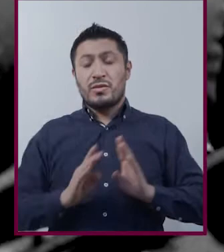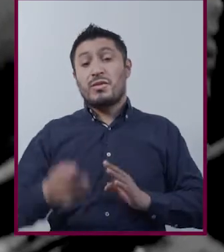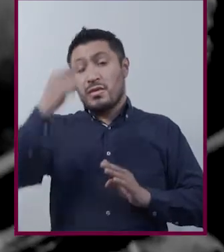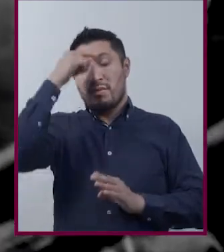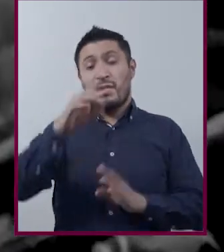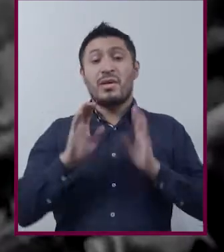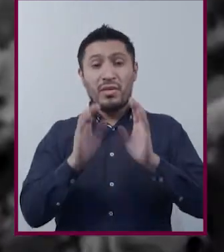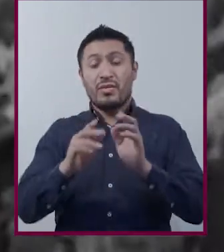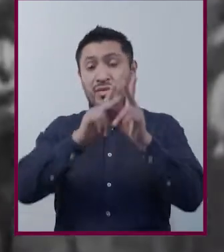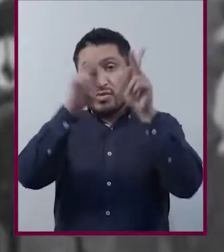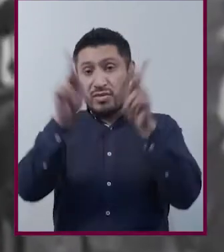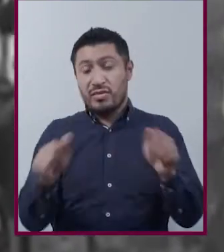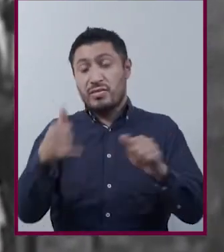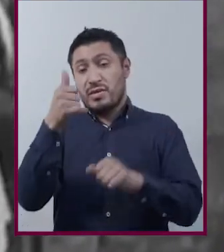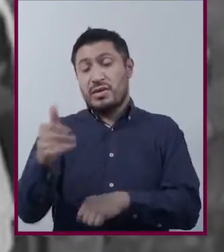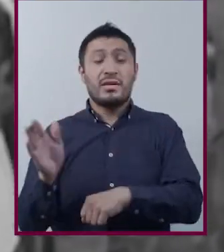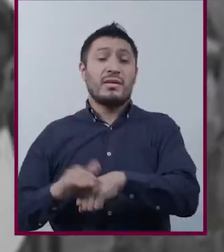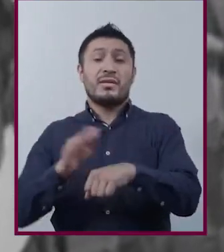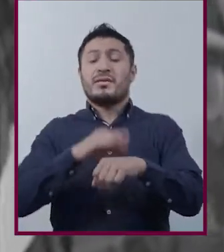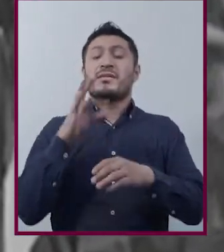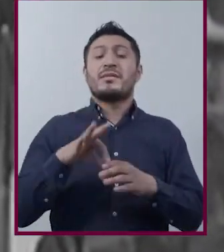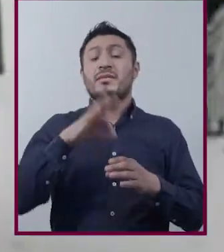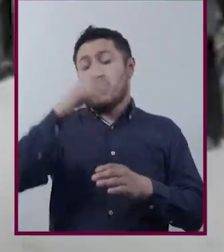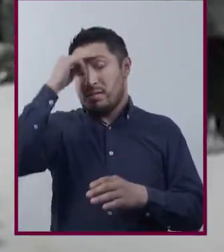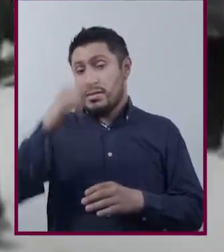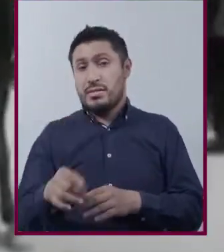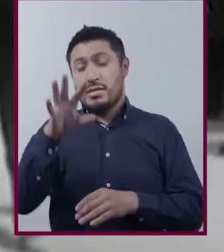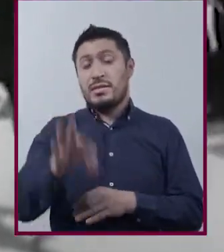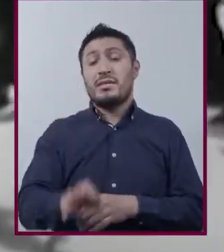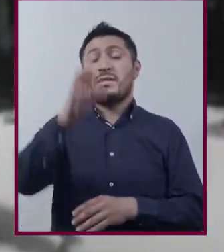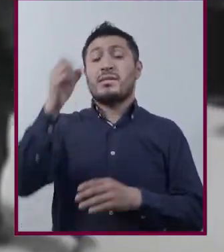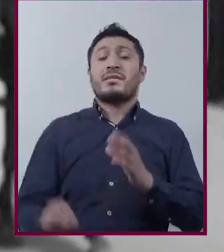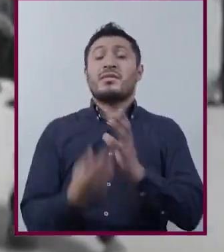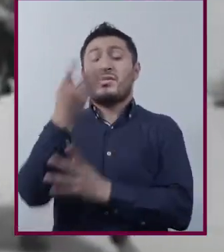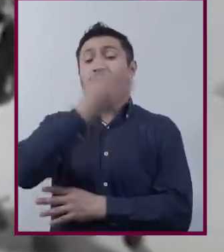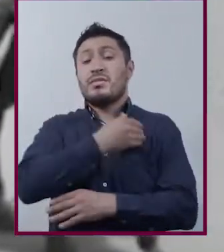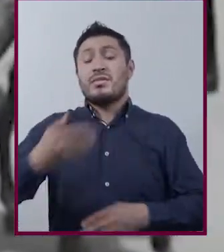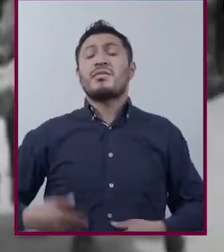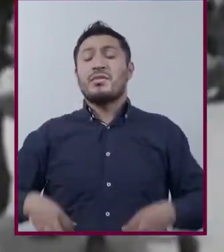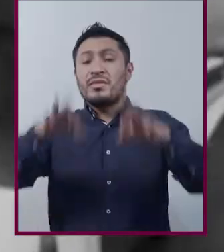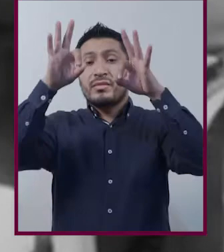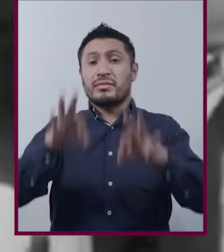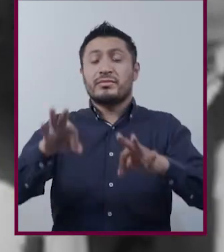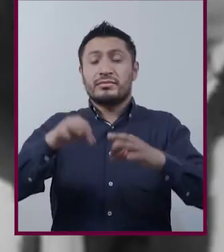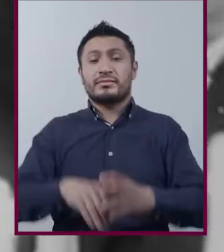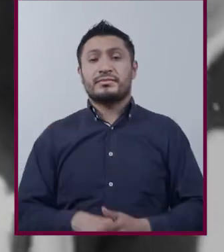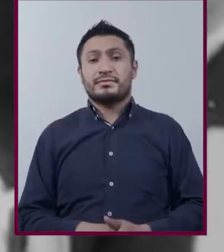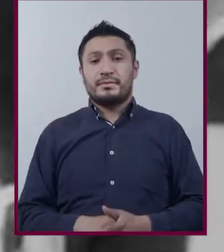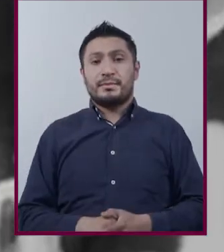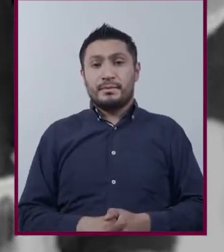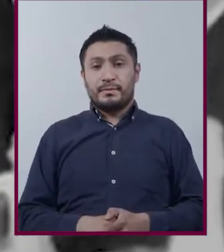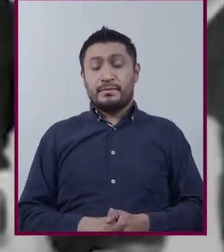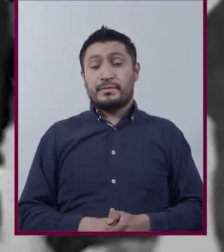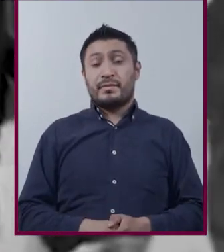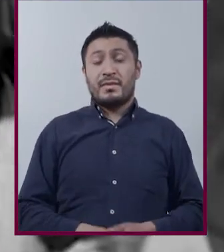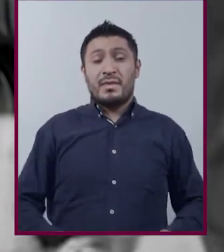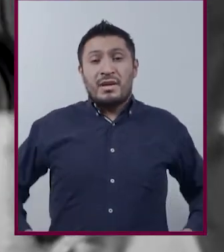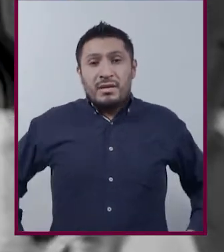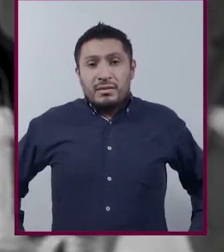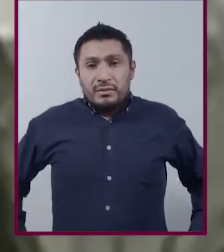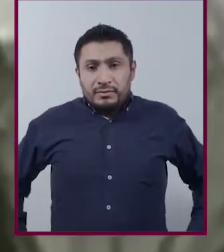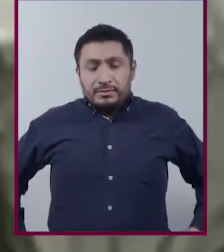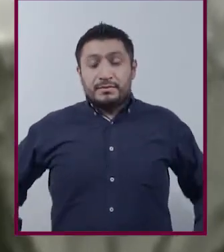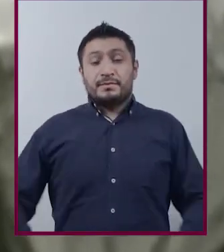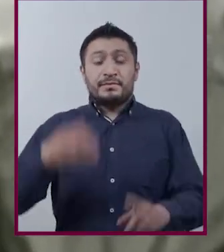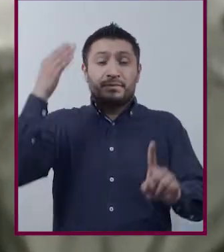preservar la paz y convocar a elecciones para elegir a un presidente constitucional. Particularmente